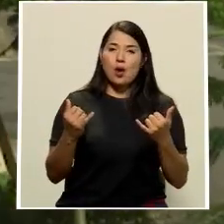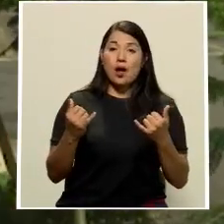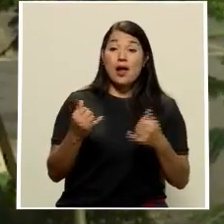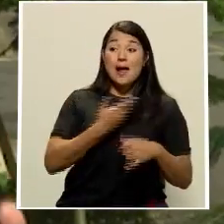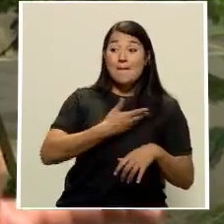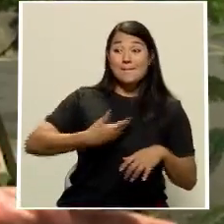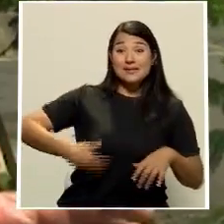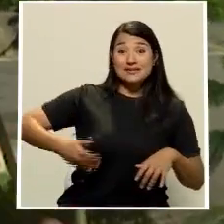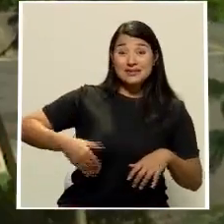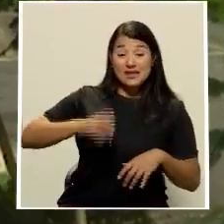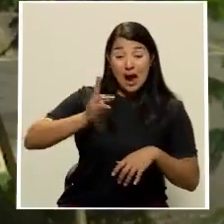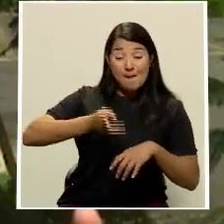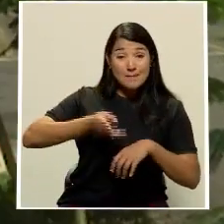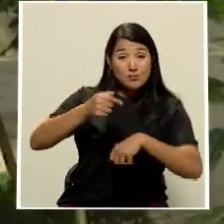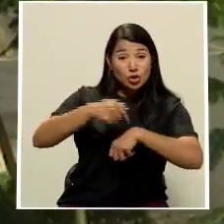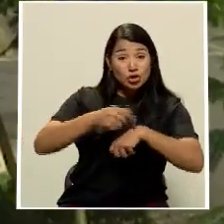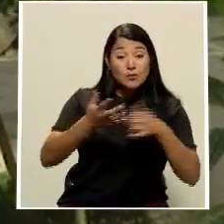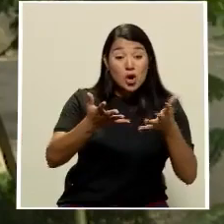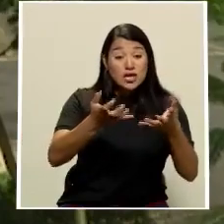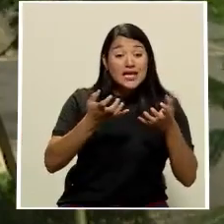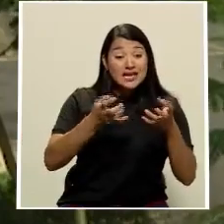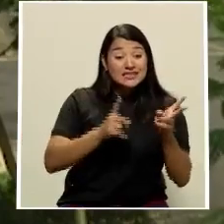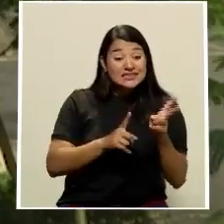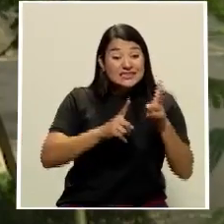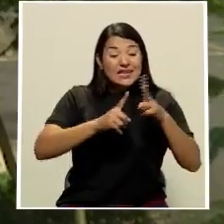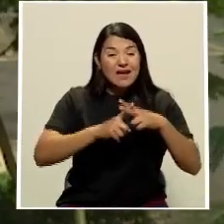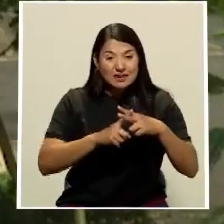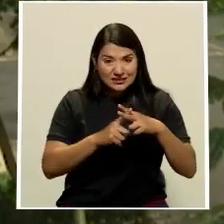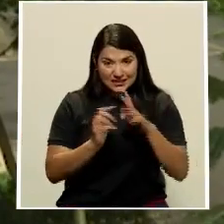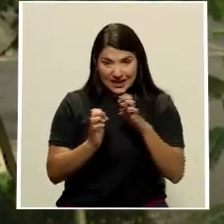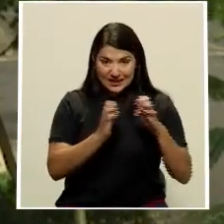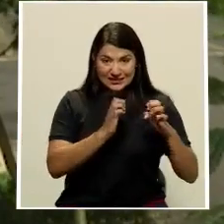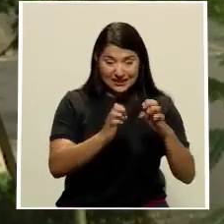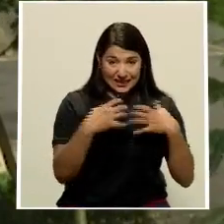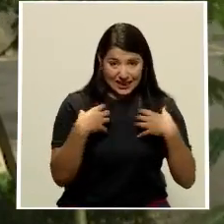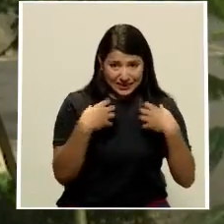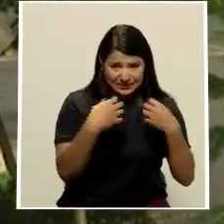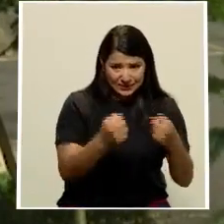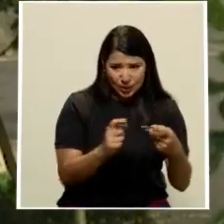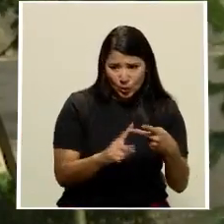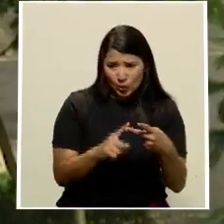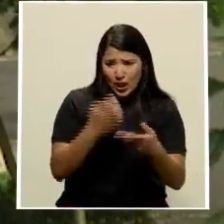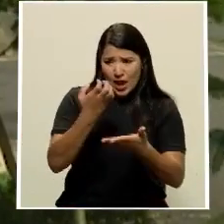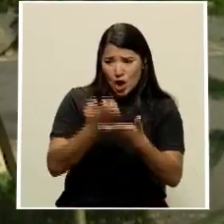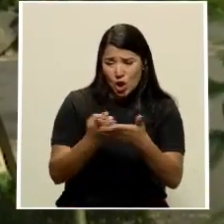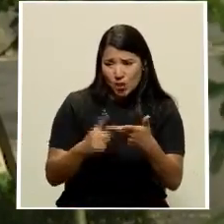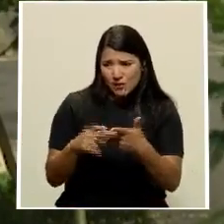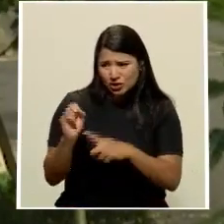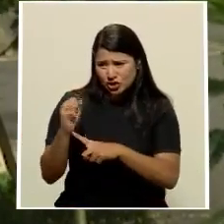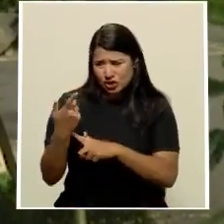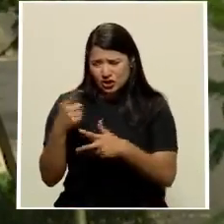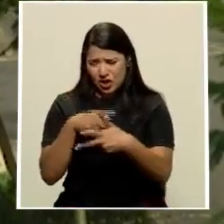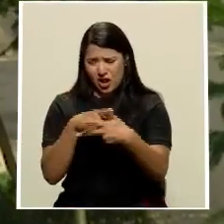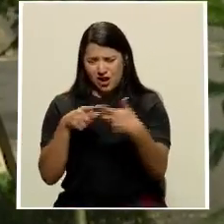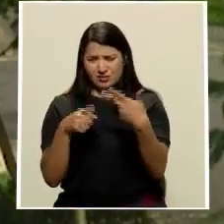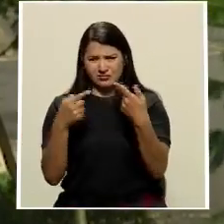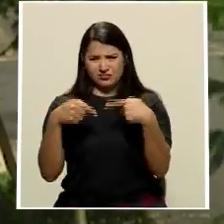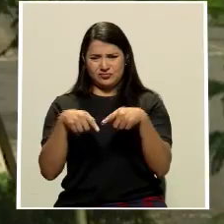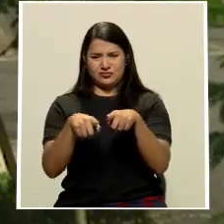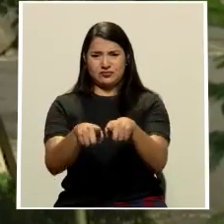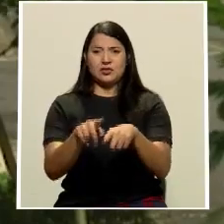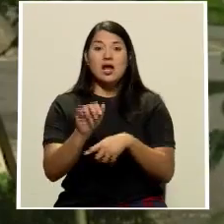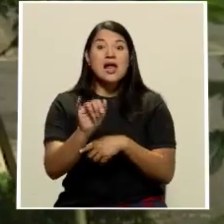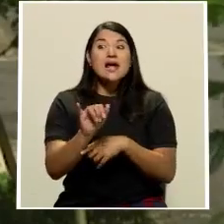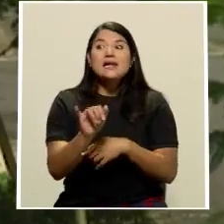mismo tiempo a la implementación de una estrategia sanitaria, al tema económico y al tema social. Entonces, ese es el